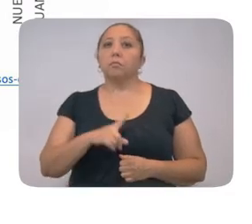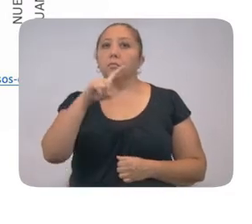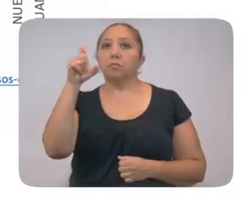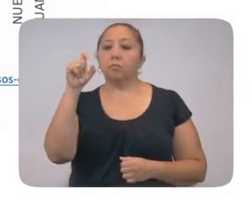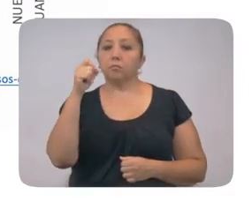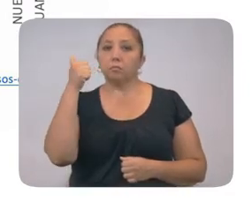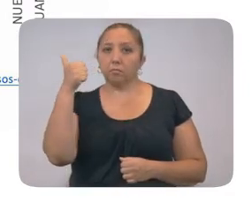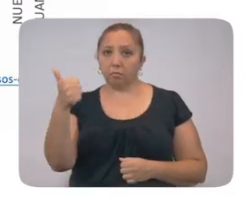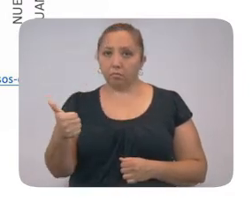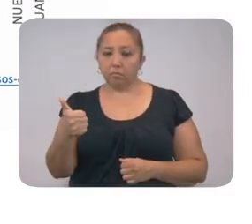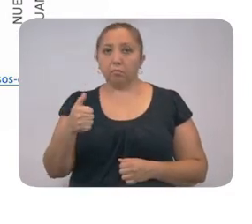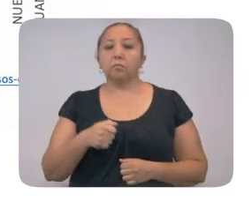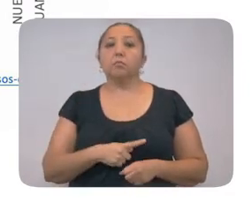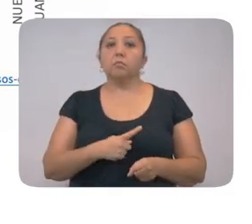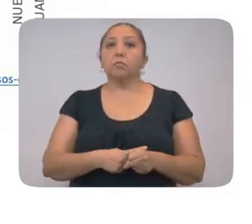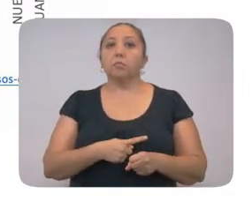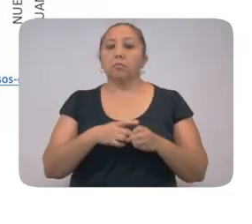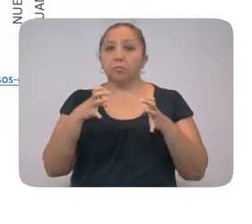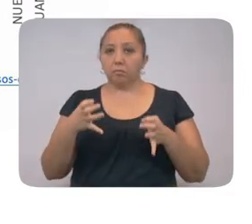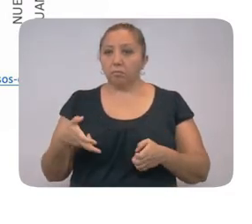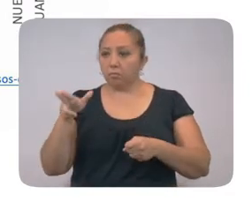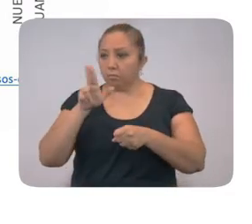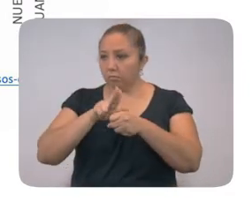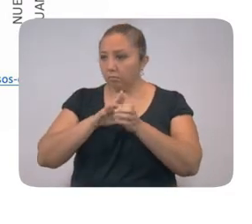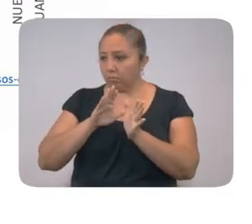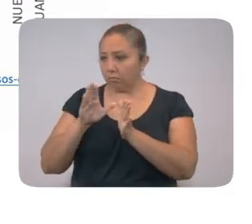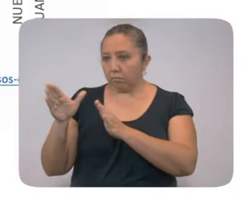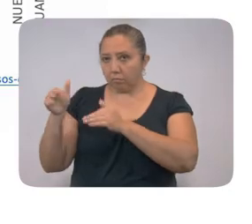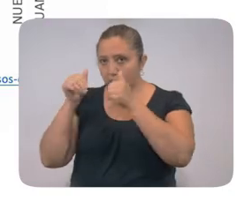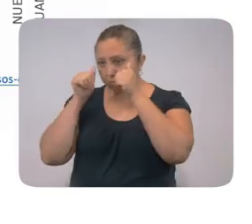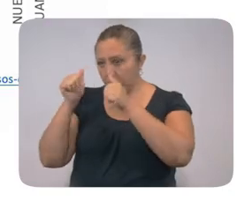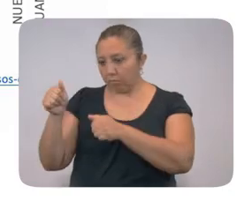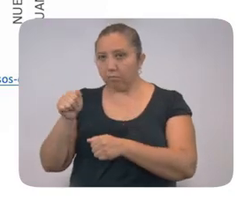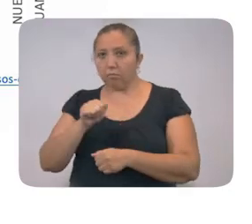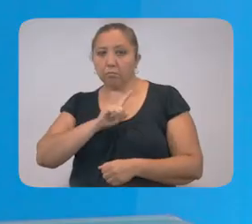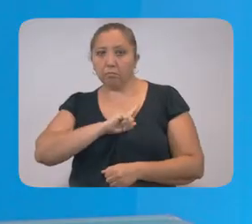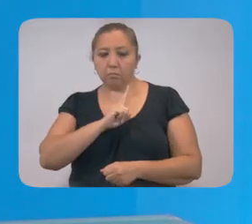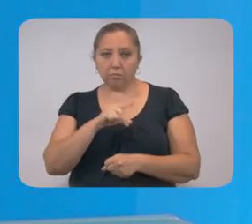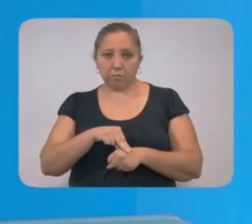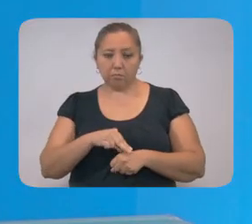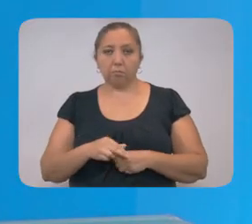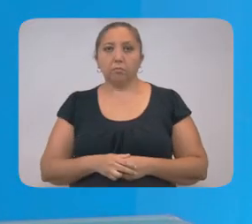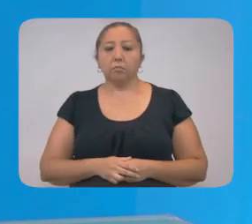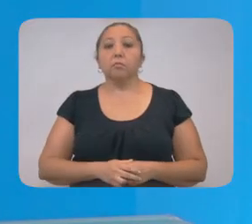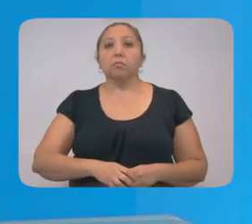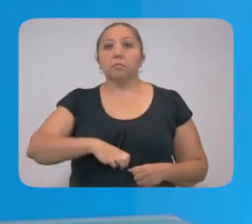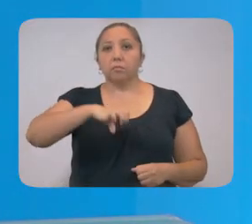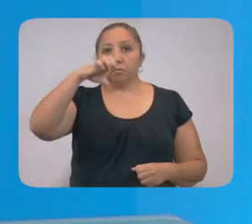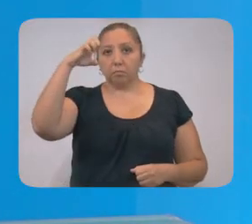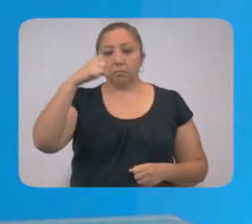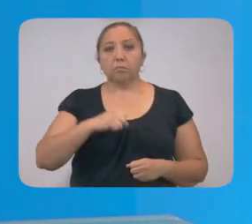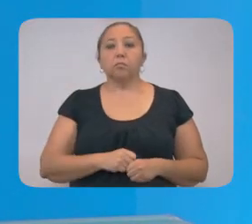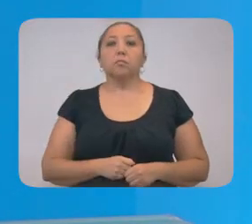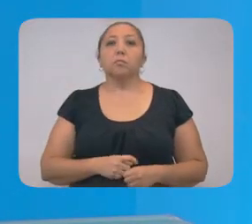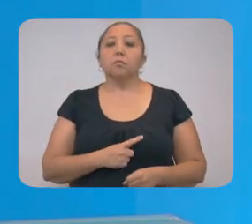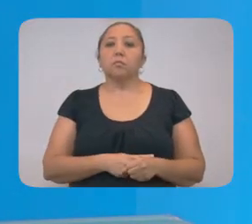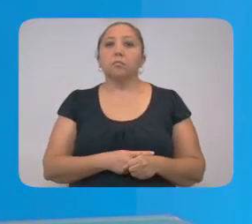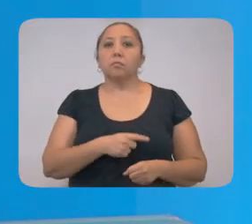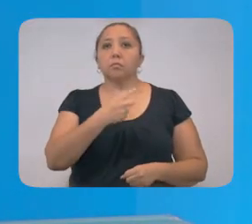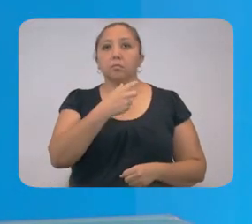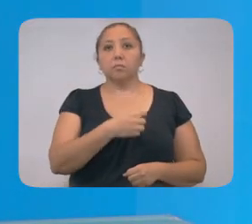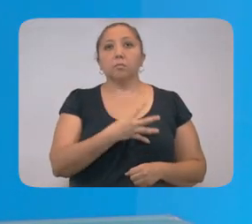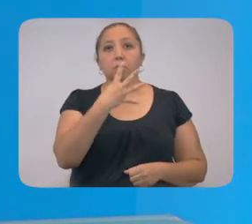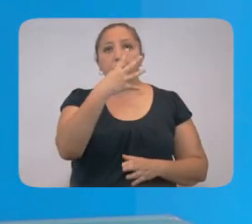126 de los casos confirmados están hospitalizados y en aislamiento total. El rango de edad de los casos confirmados es